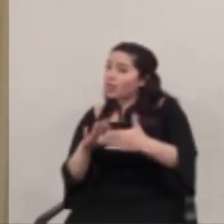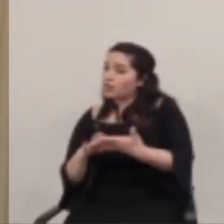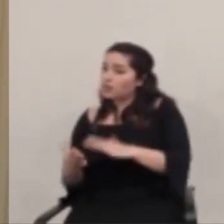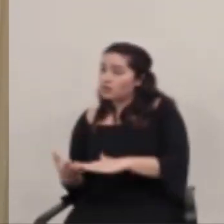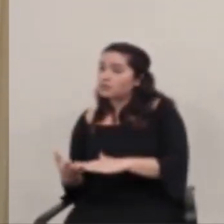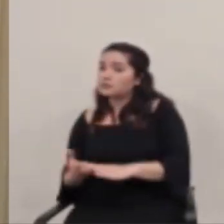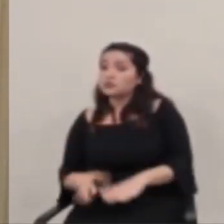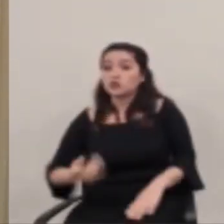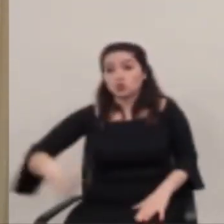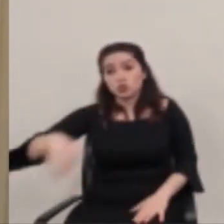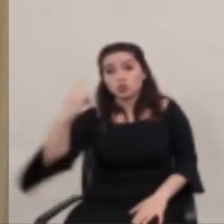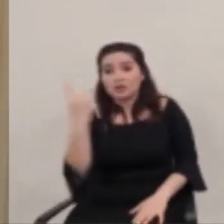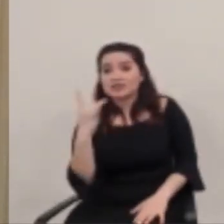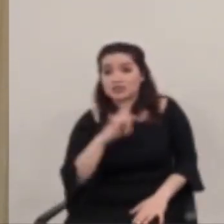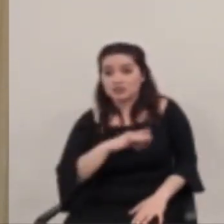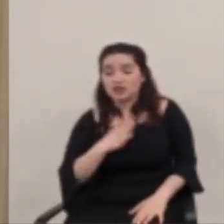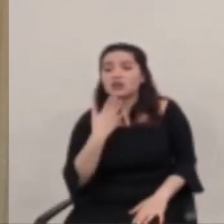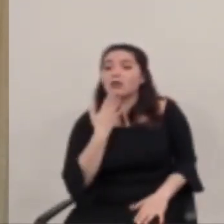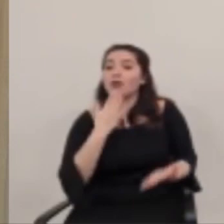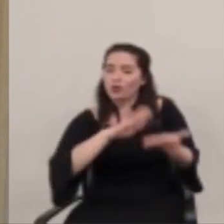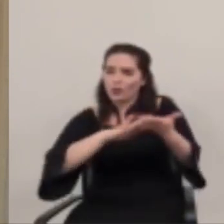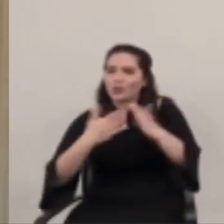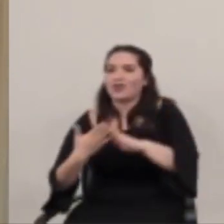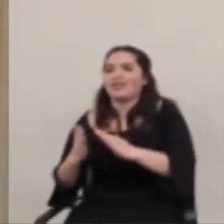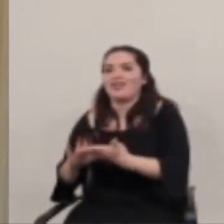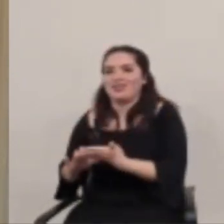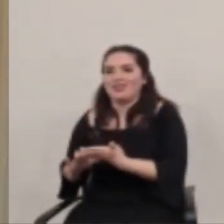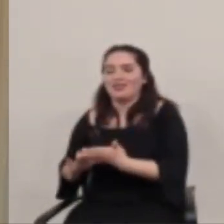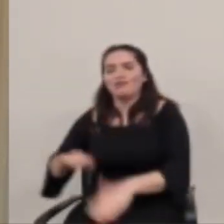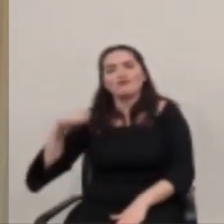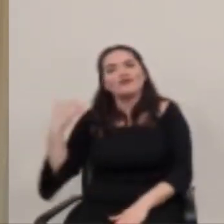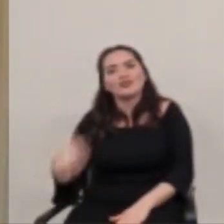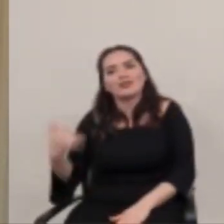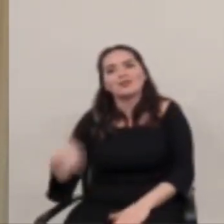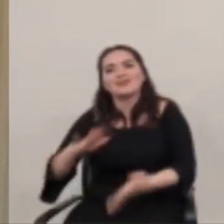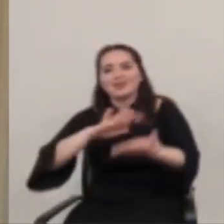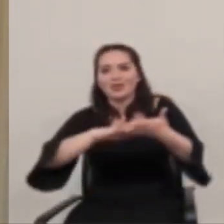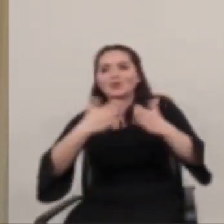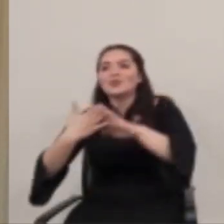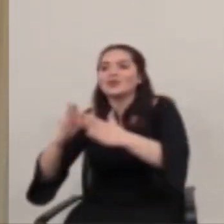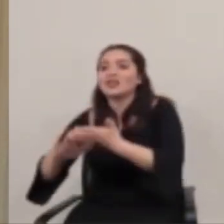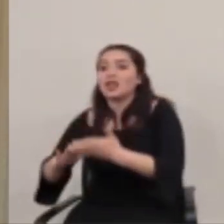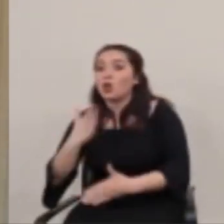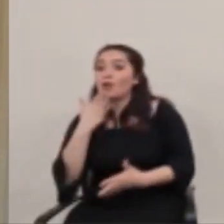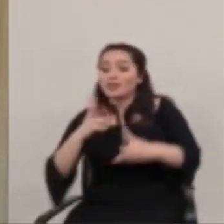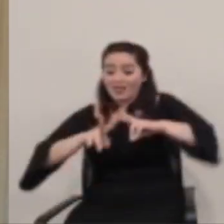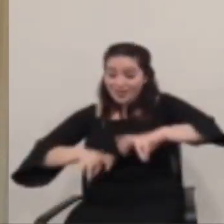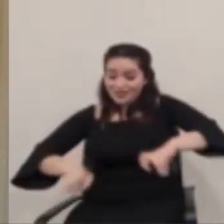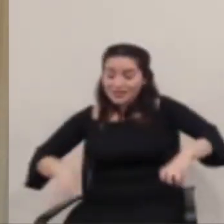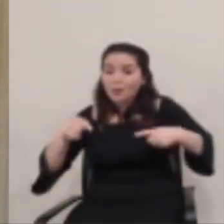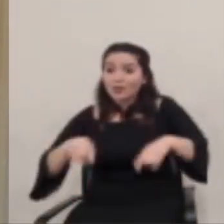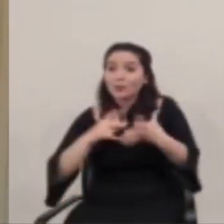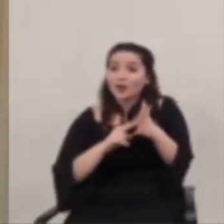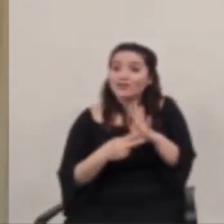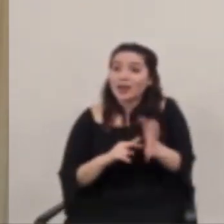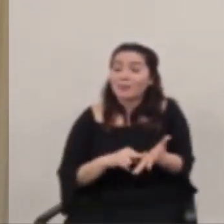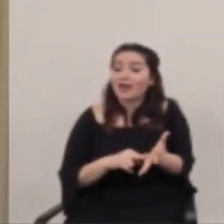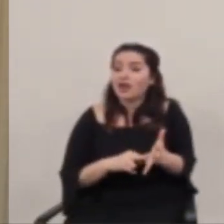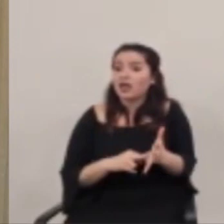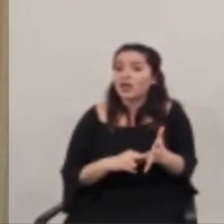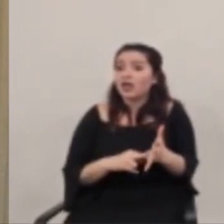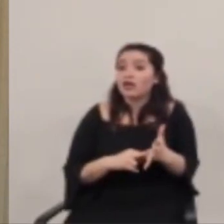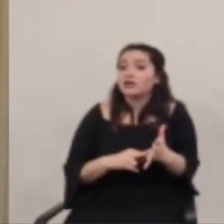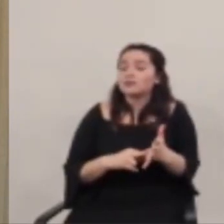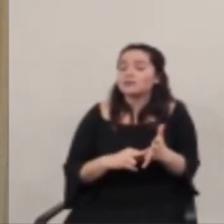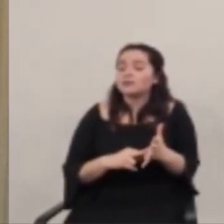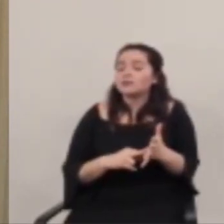Universidad de Chile, también somos una comunidad, fundamentalmente somos una comunidad. Y cuando analizamos este tipo de problemas, que no son, yo